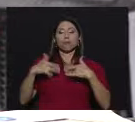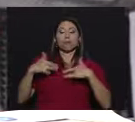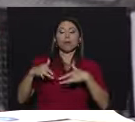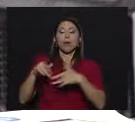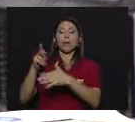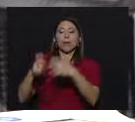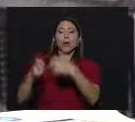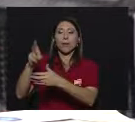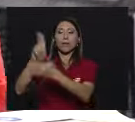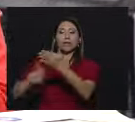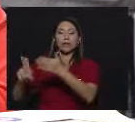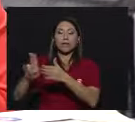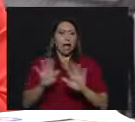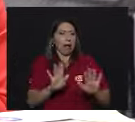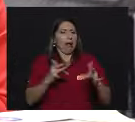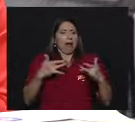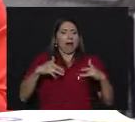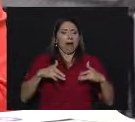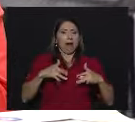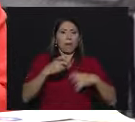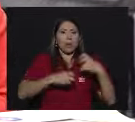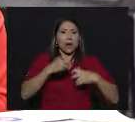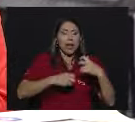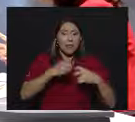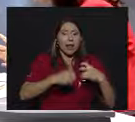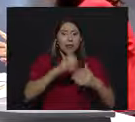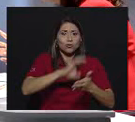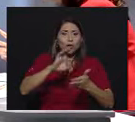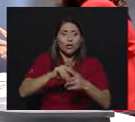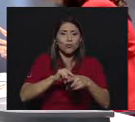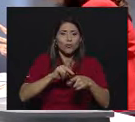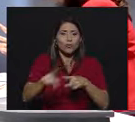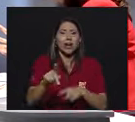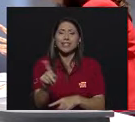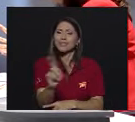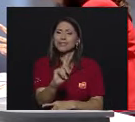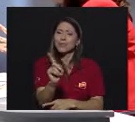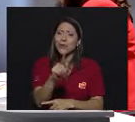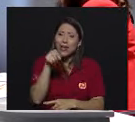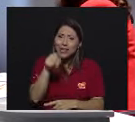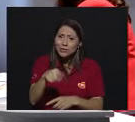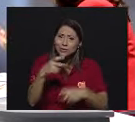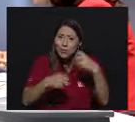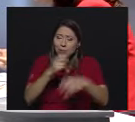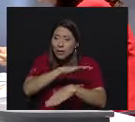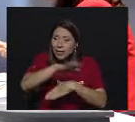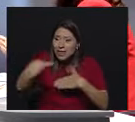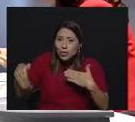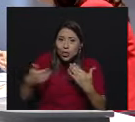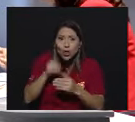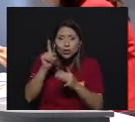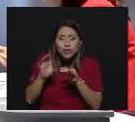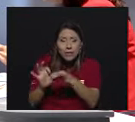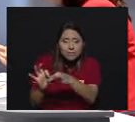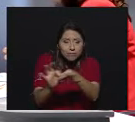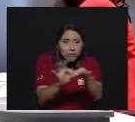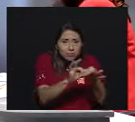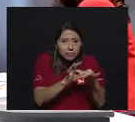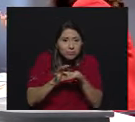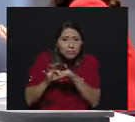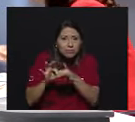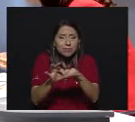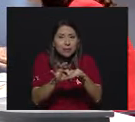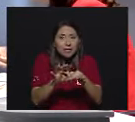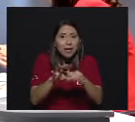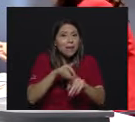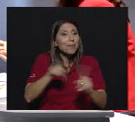universidades, este es un problema de los colegios profesionales. No, es que es un problema de todos. Exactamente. ¿Verdad? y tenemos que actuar articuladamente.